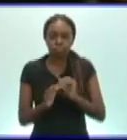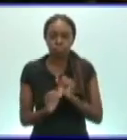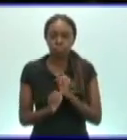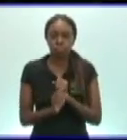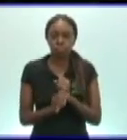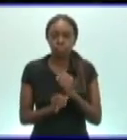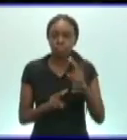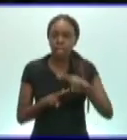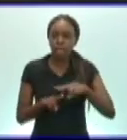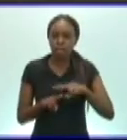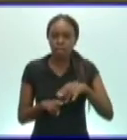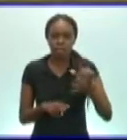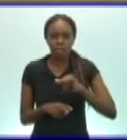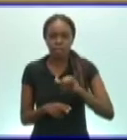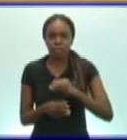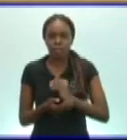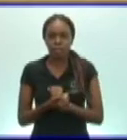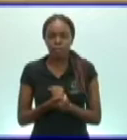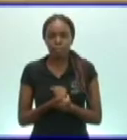Habana.